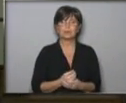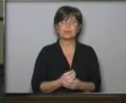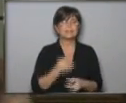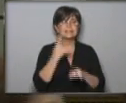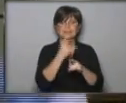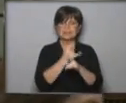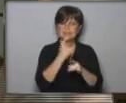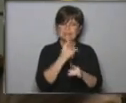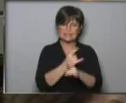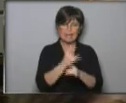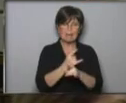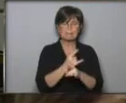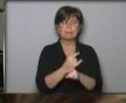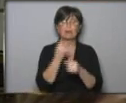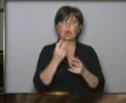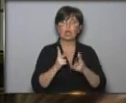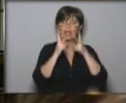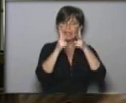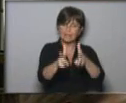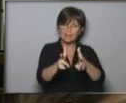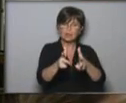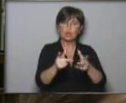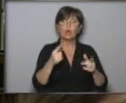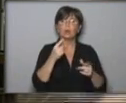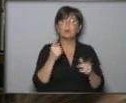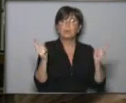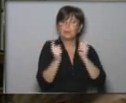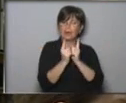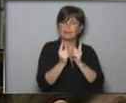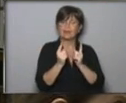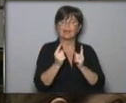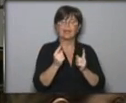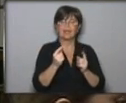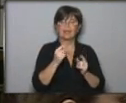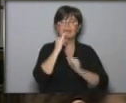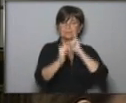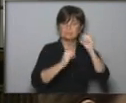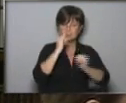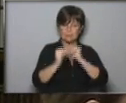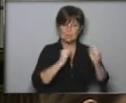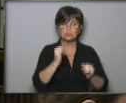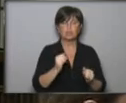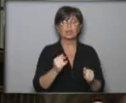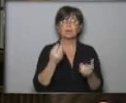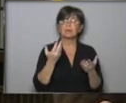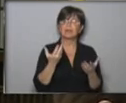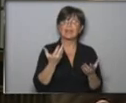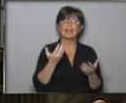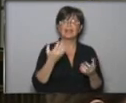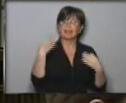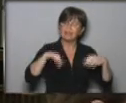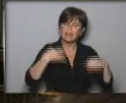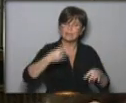siempre en la línea de lo que dijo en su breve discurso a los periodistas, que traten de